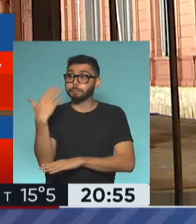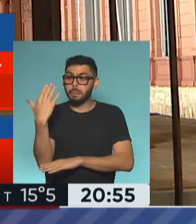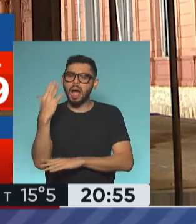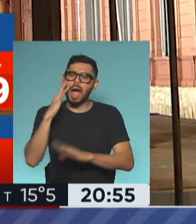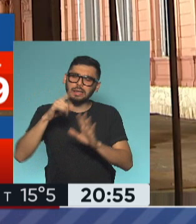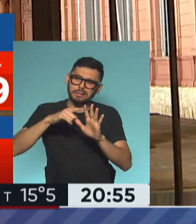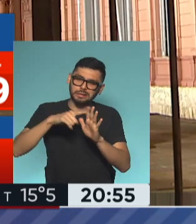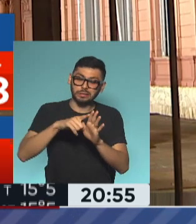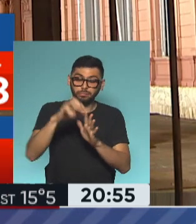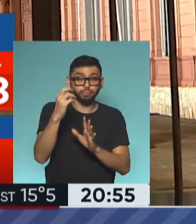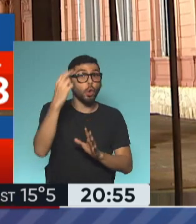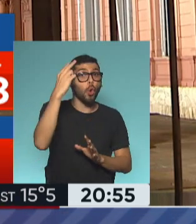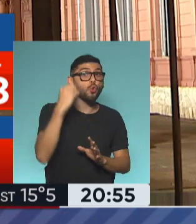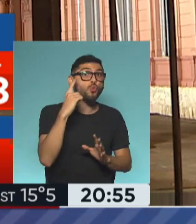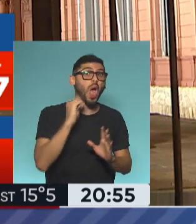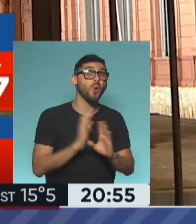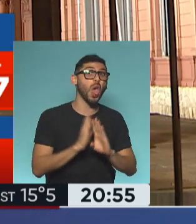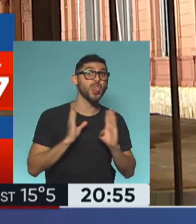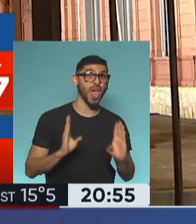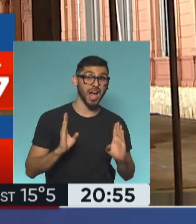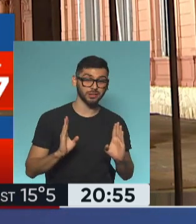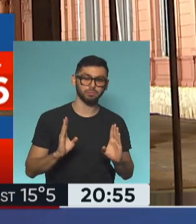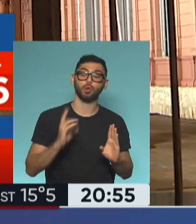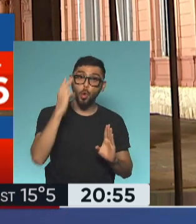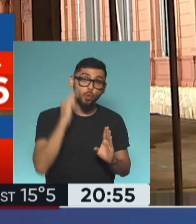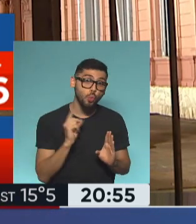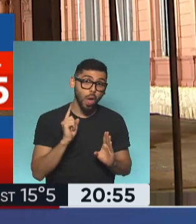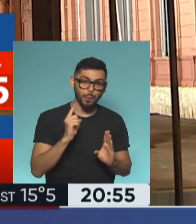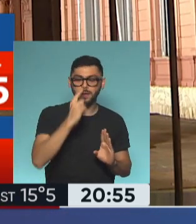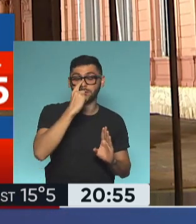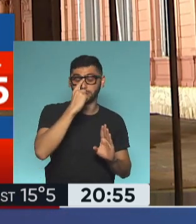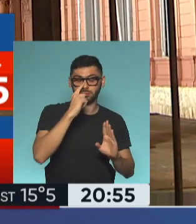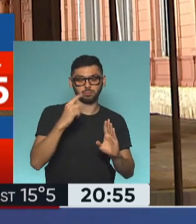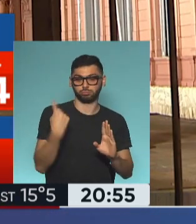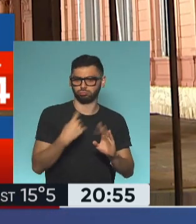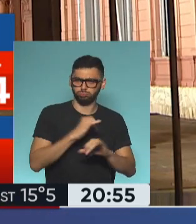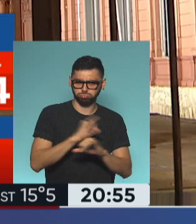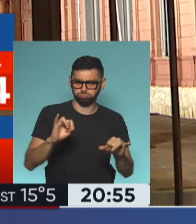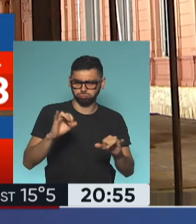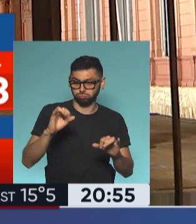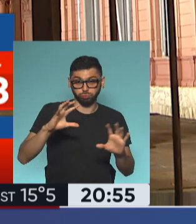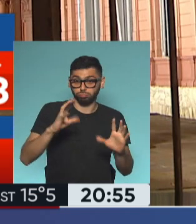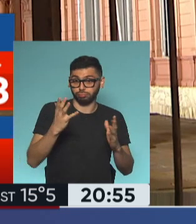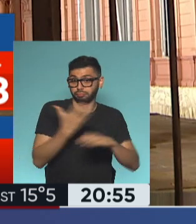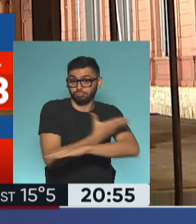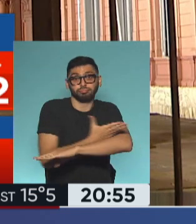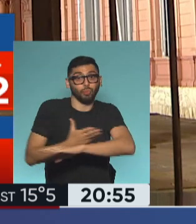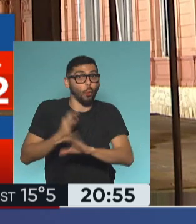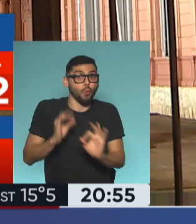Alberto Fernández. Son 9 días. Hizo hincapié que son 9 días. Sí. Hemos dicho aquí durante toda la noche